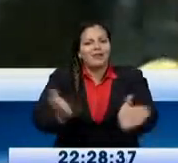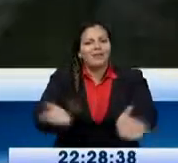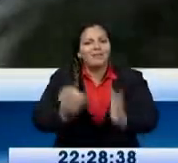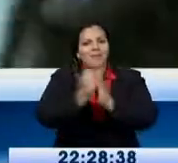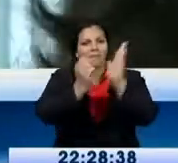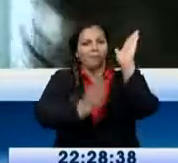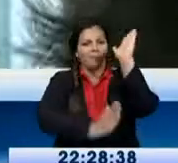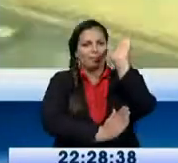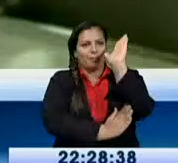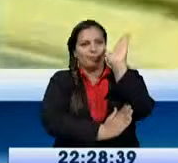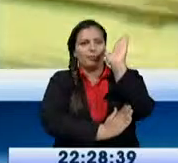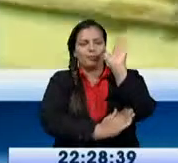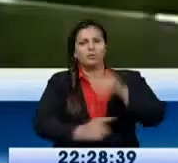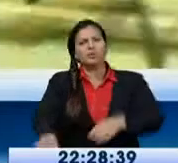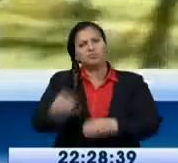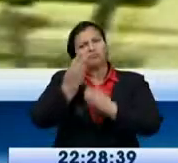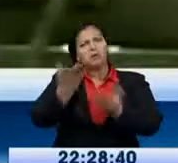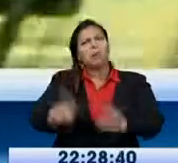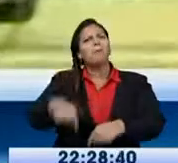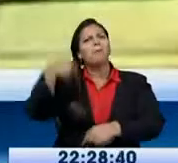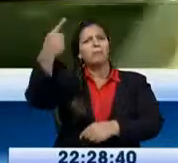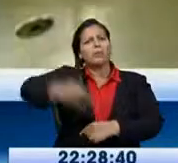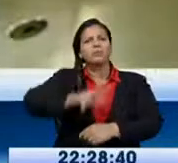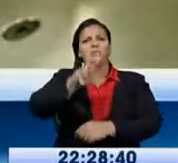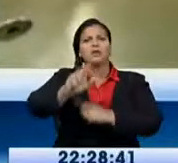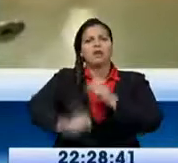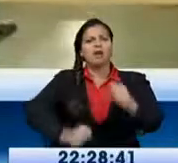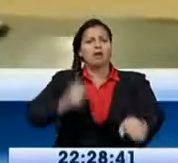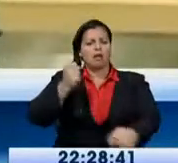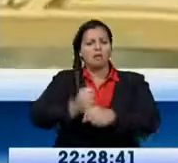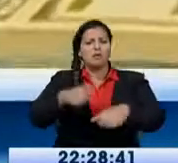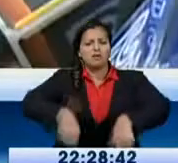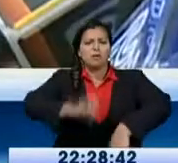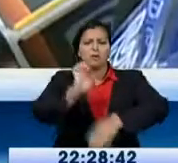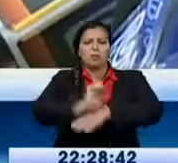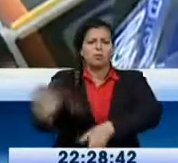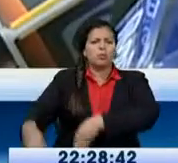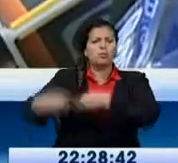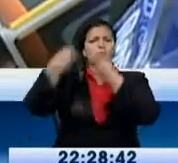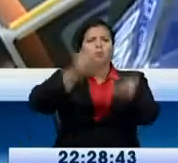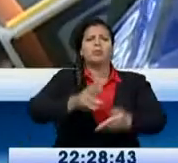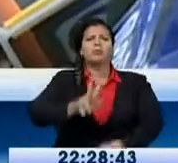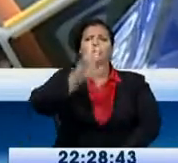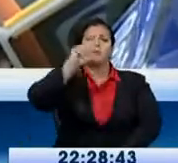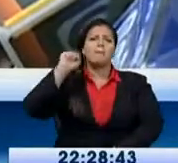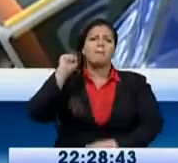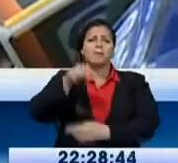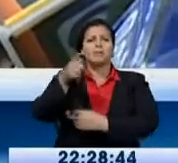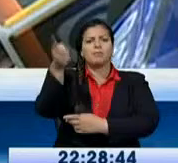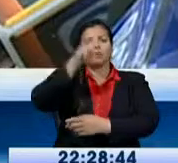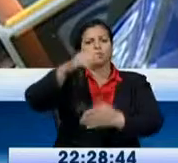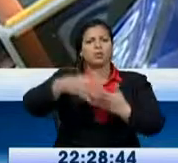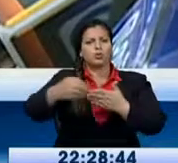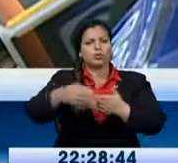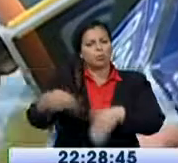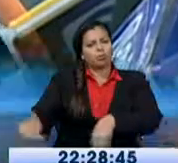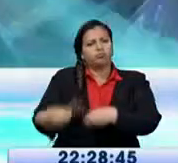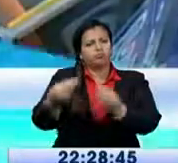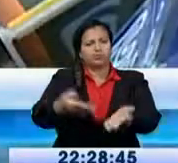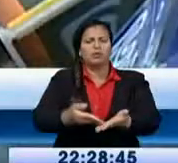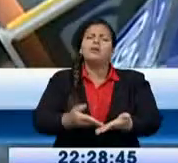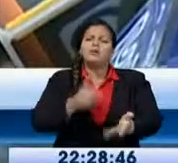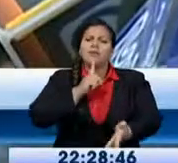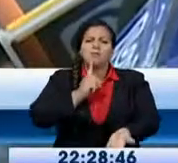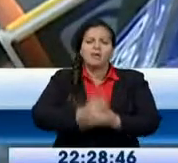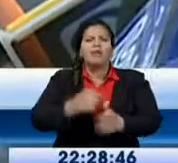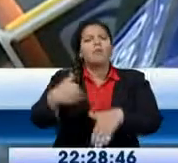el Ecuador reciba al menos 3.000 millones de dólares en inversiones. Y pues esperemos que esto es a largo plazo, pero las